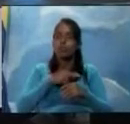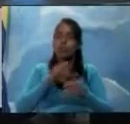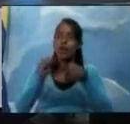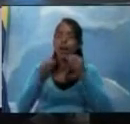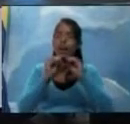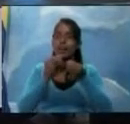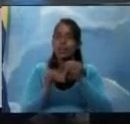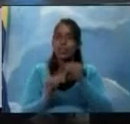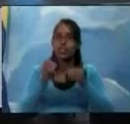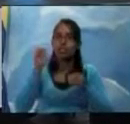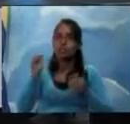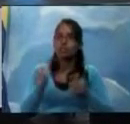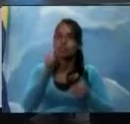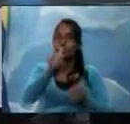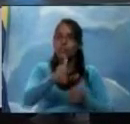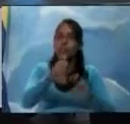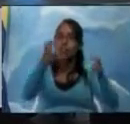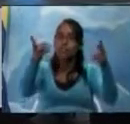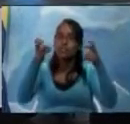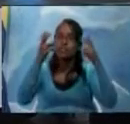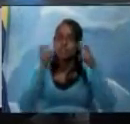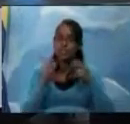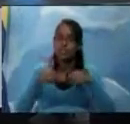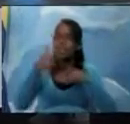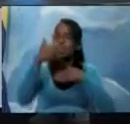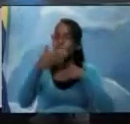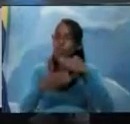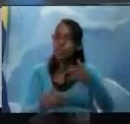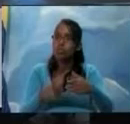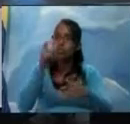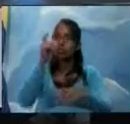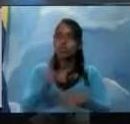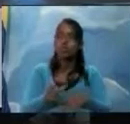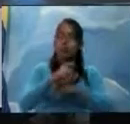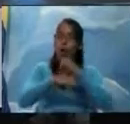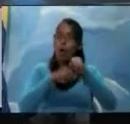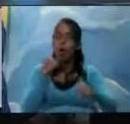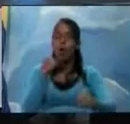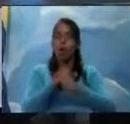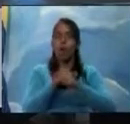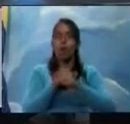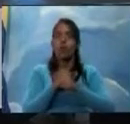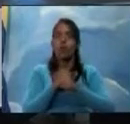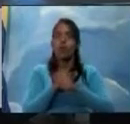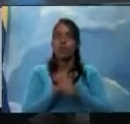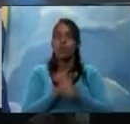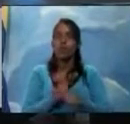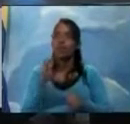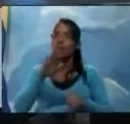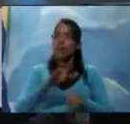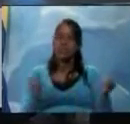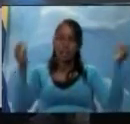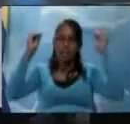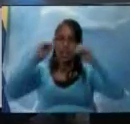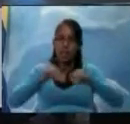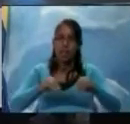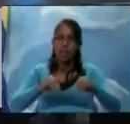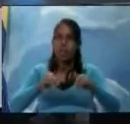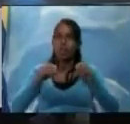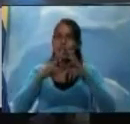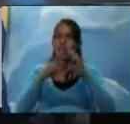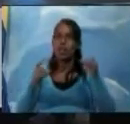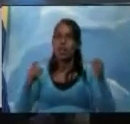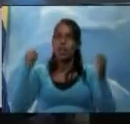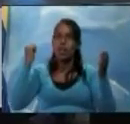arreglo. Cada uno recibirá según sea su obra. ¿Estás de acuerdo, José